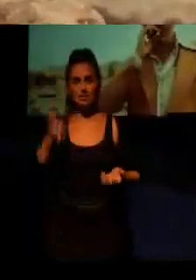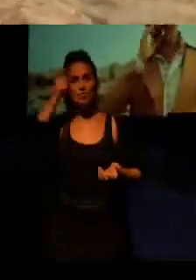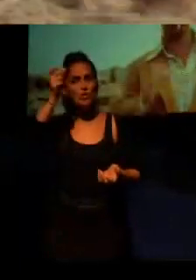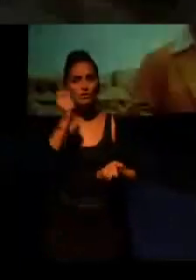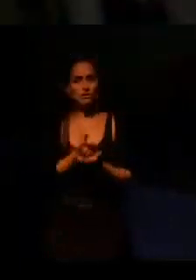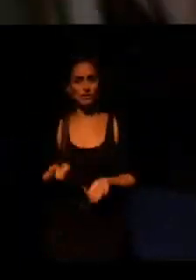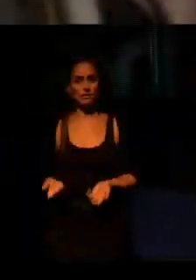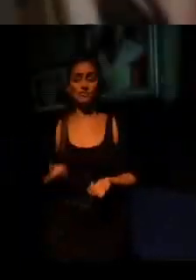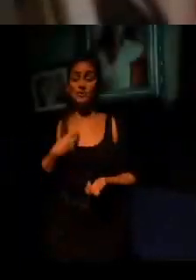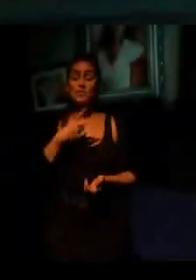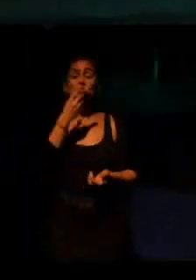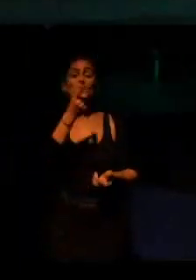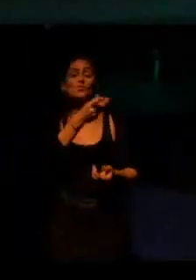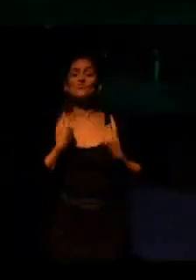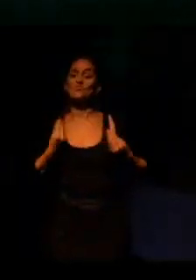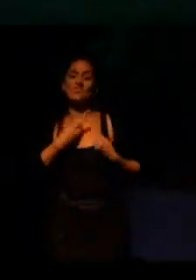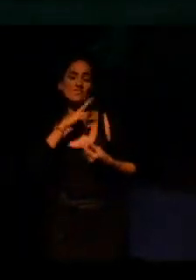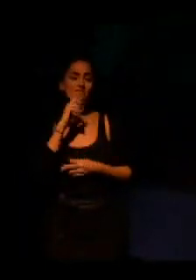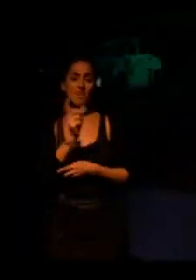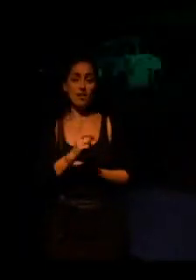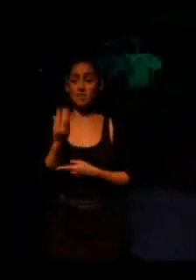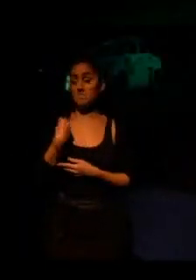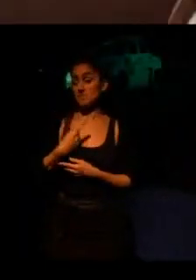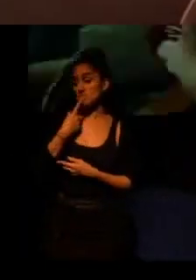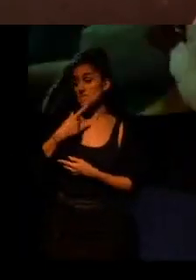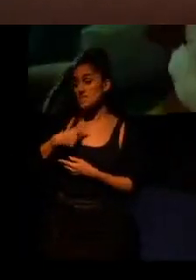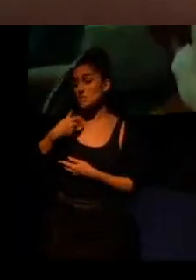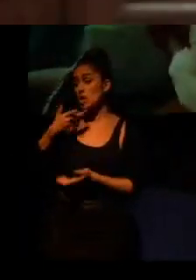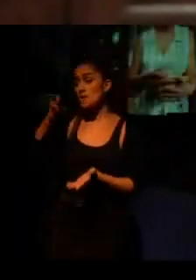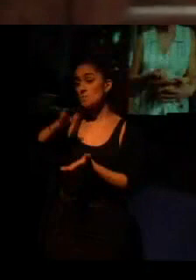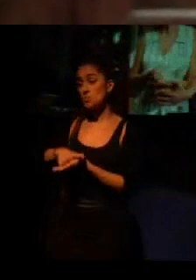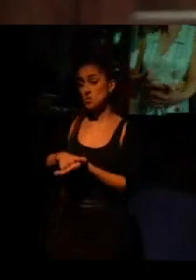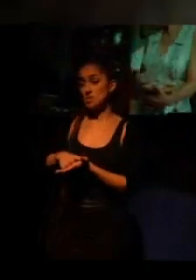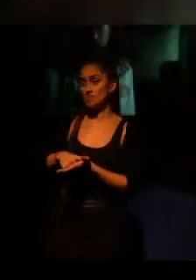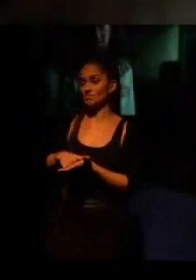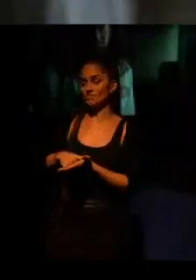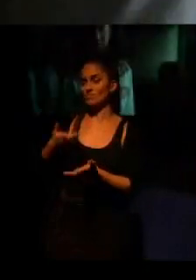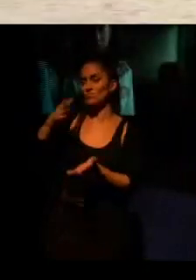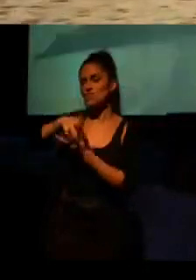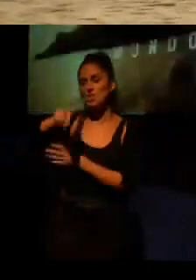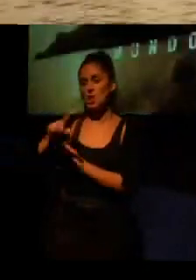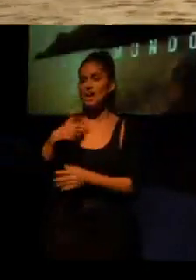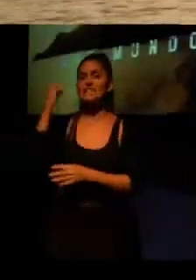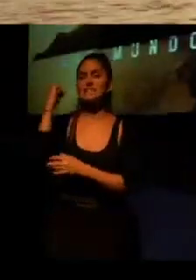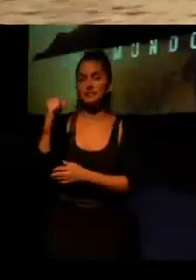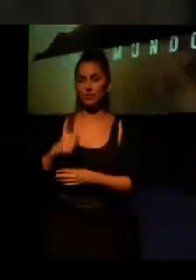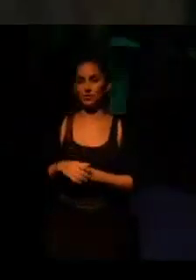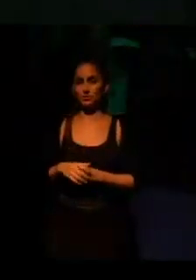que no valoras mucho tu vida. ¿Eso que me dijiste cuando llegué sobre la muerte de Llanos? No fue una muerte, un asesinato.